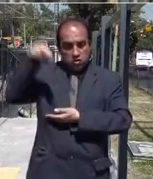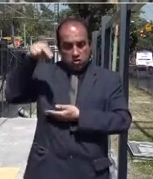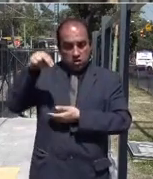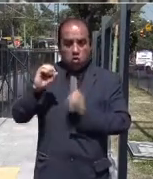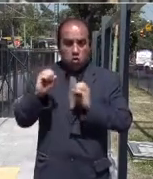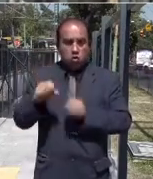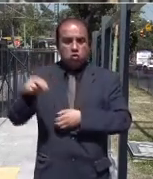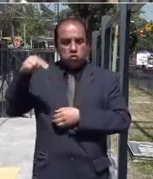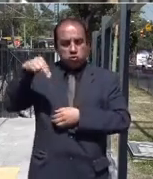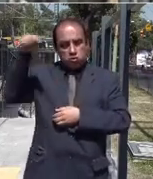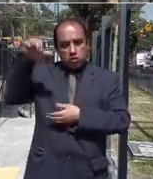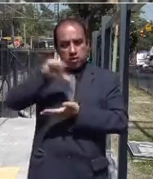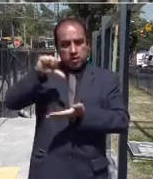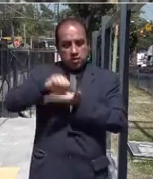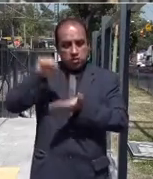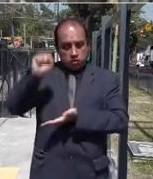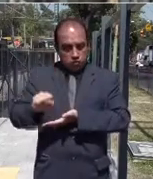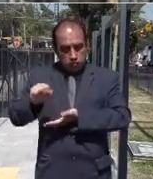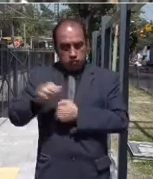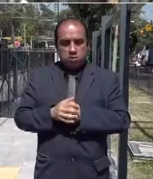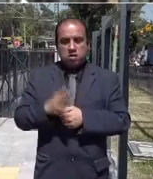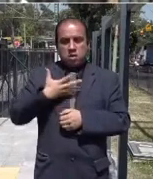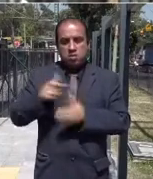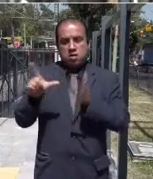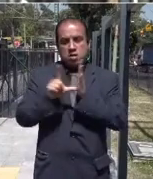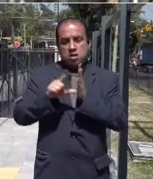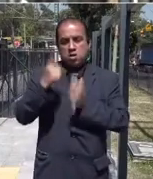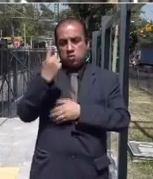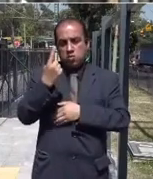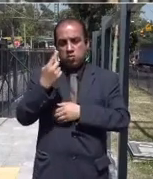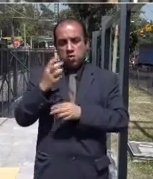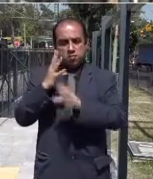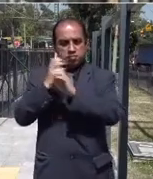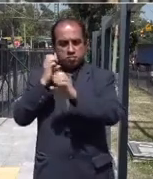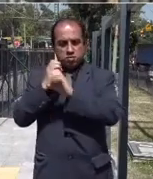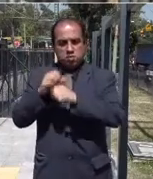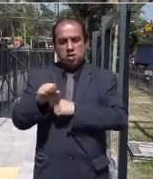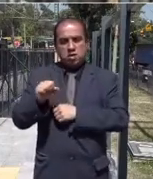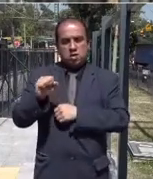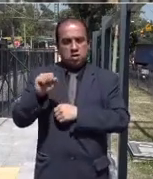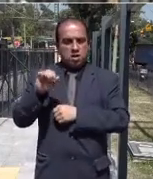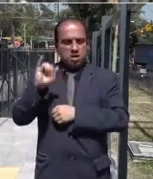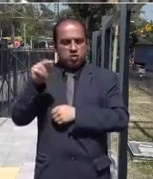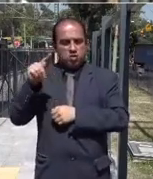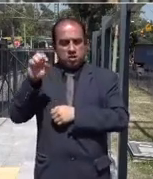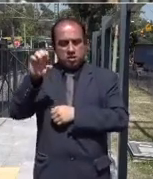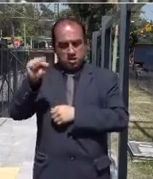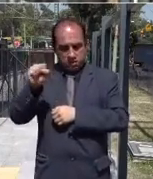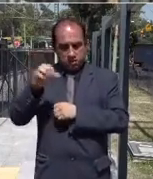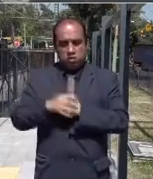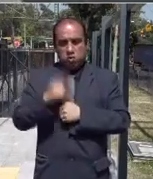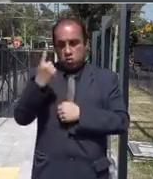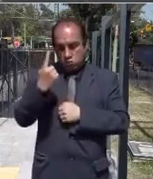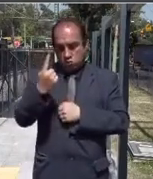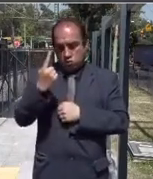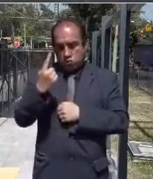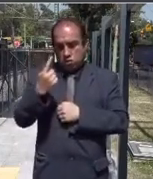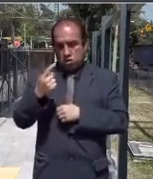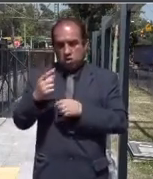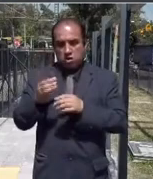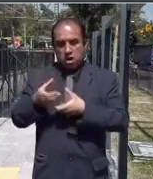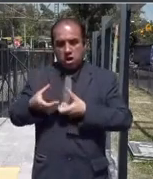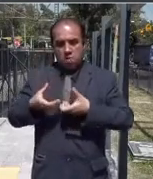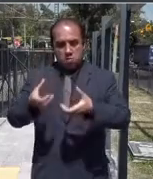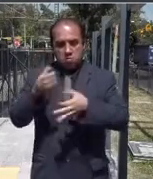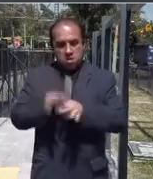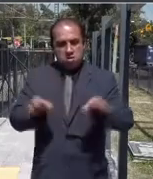sur. Tenemos en la línea 1 de Metrobús por Insurgentes, uno de los trayectos más importantes de transporte público, y